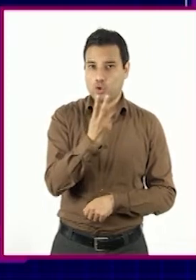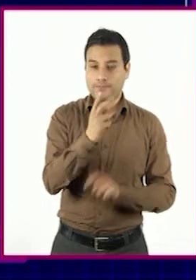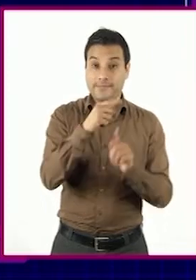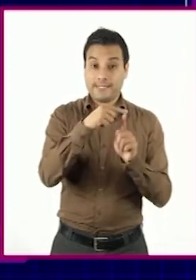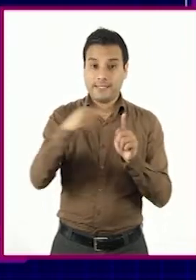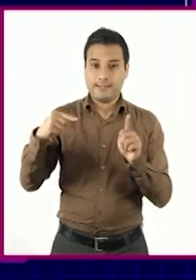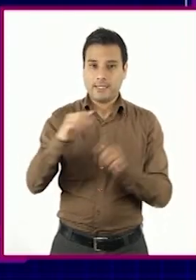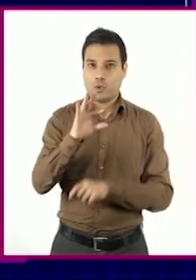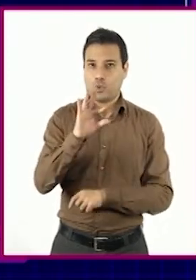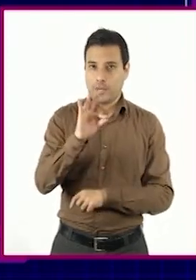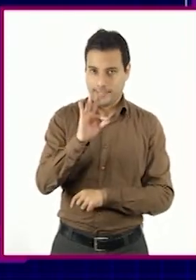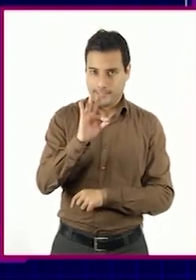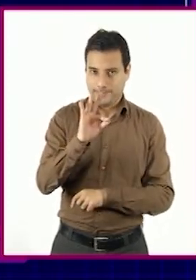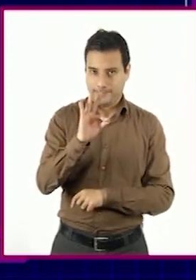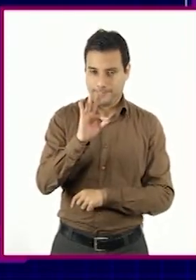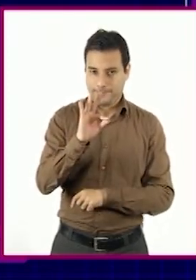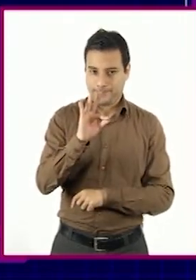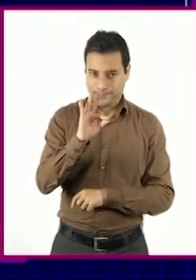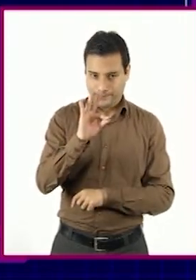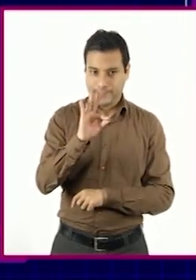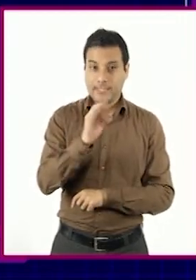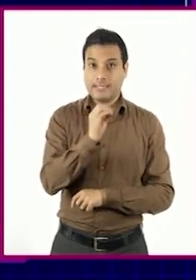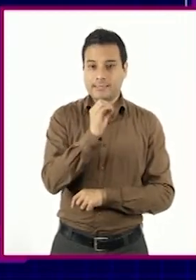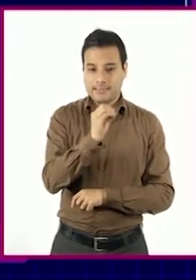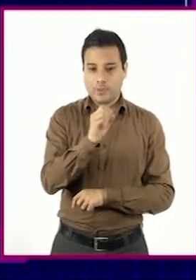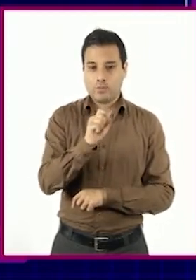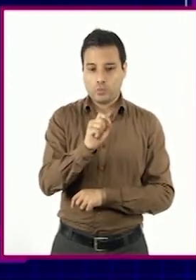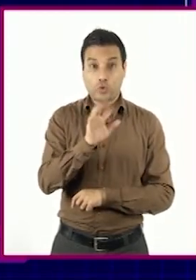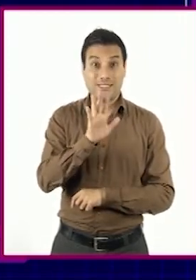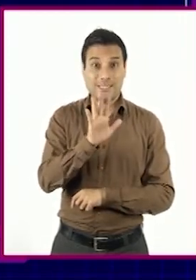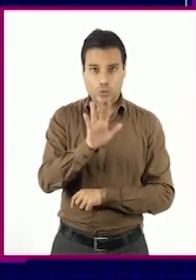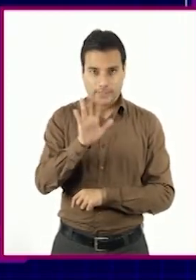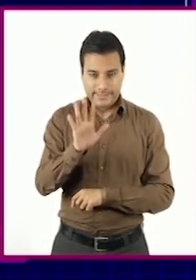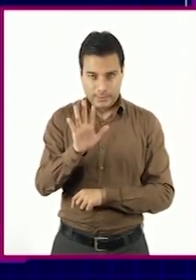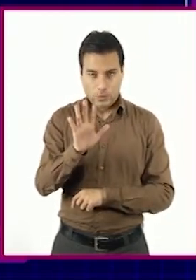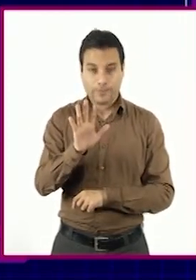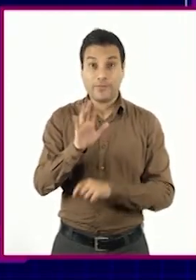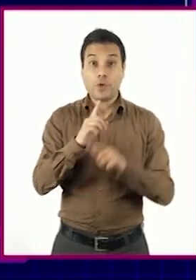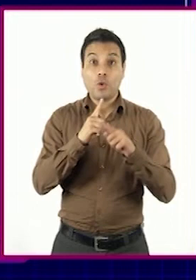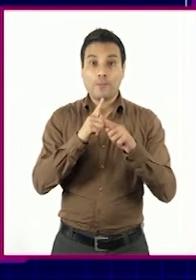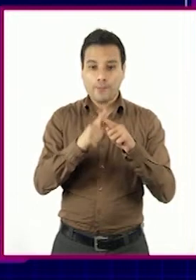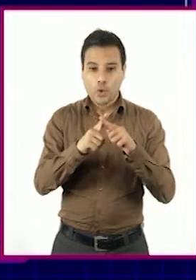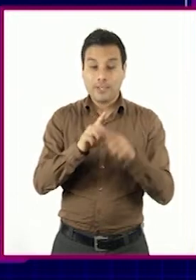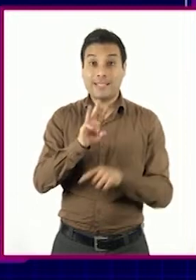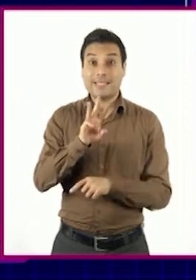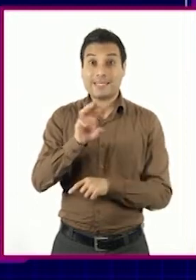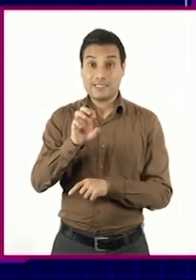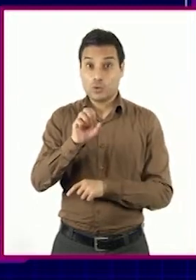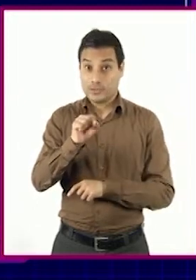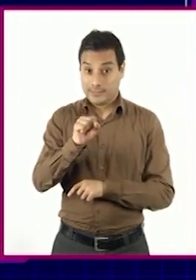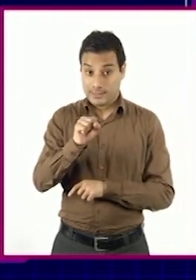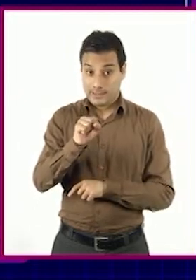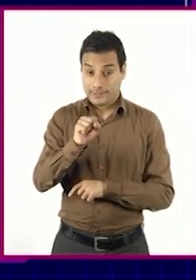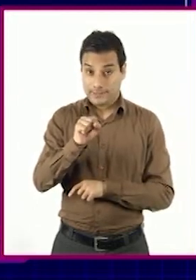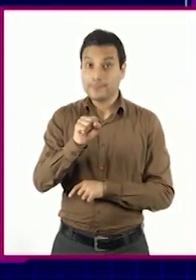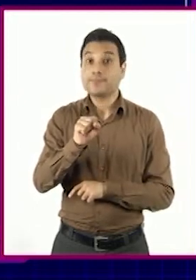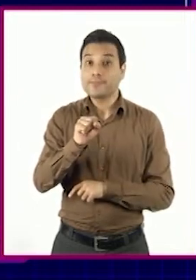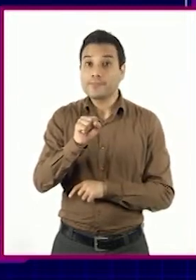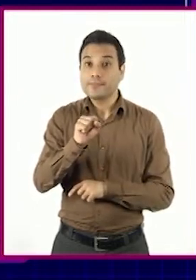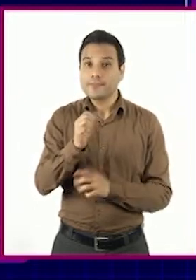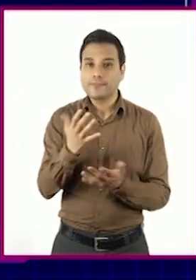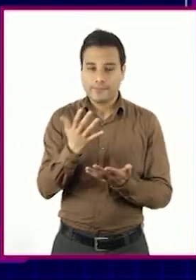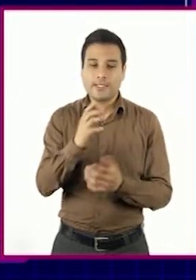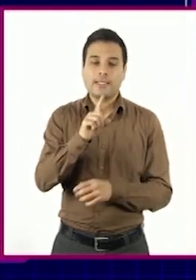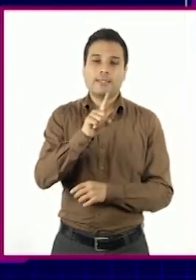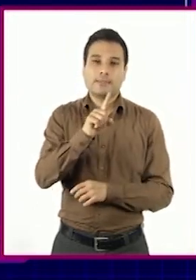40, igual a 0.55, multiplicado por 360 grados, así el ángulo es